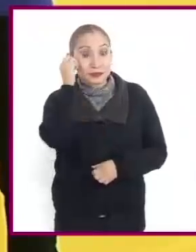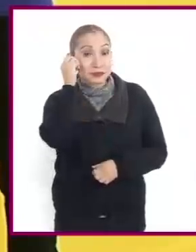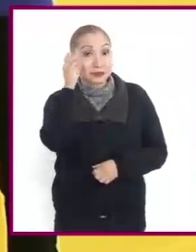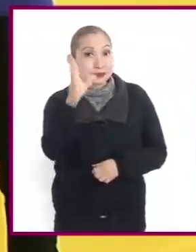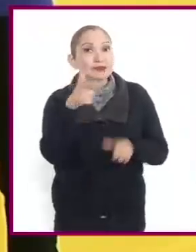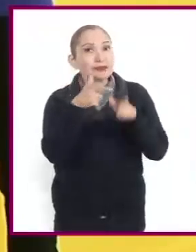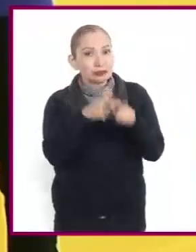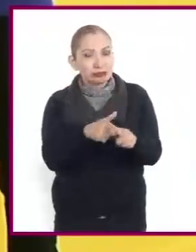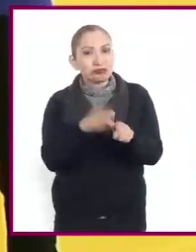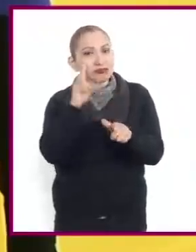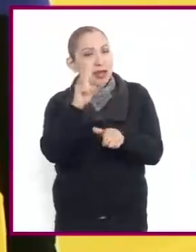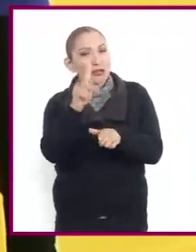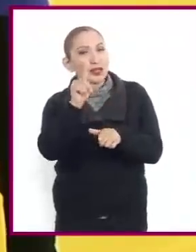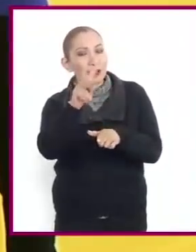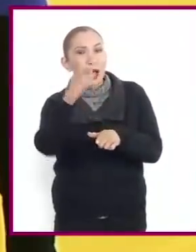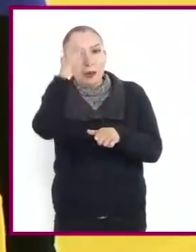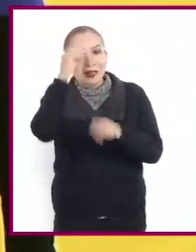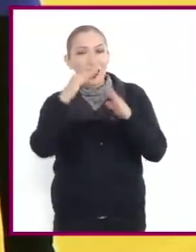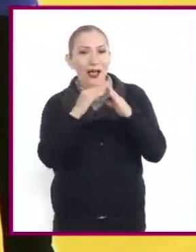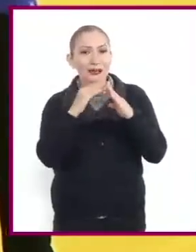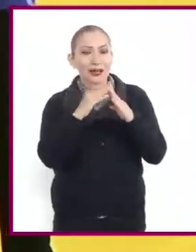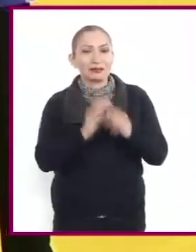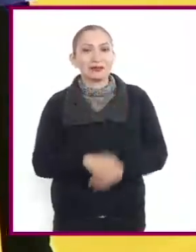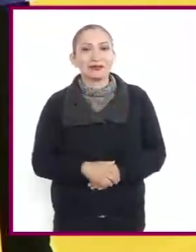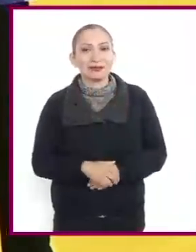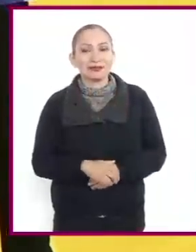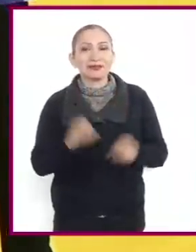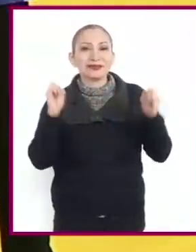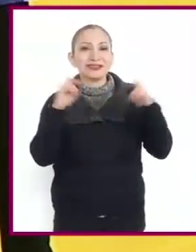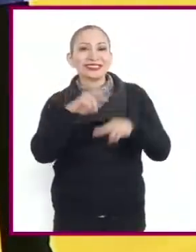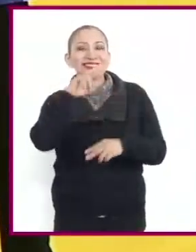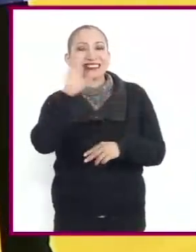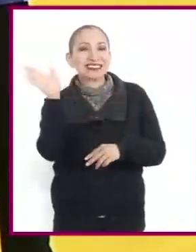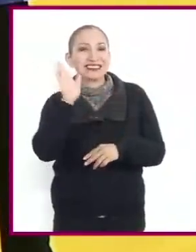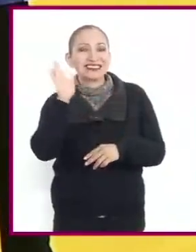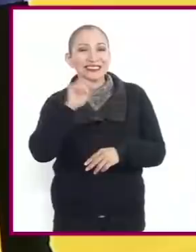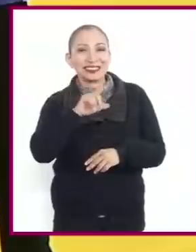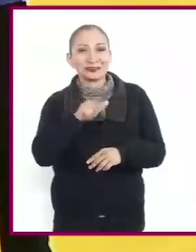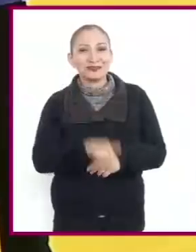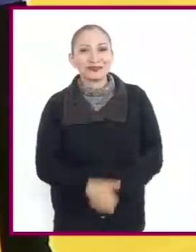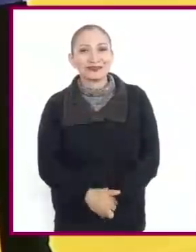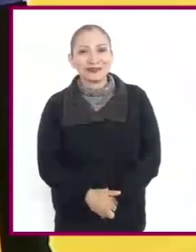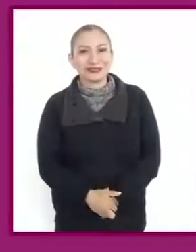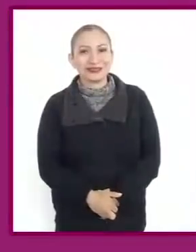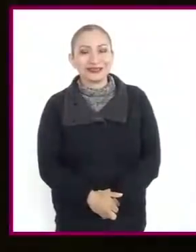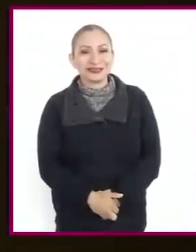no olviden seguir la programación de Aprende en Casa. ¡Hasta luego!